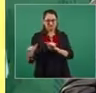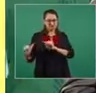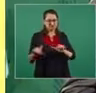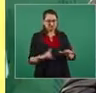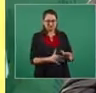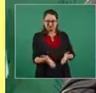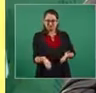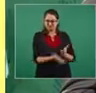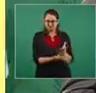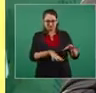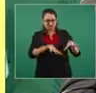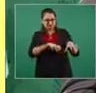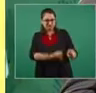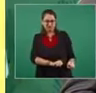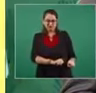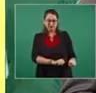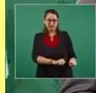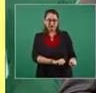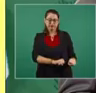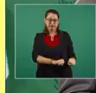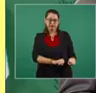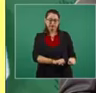extranjera.